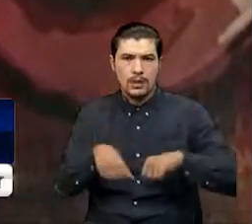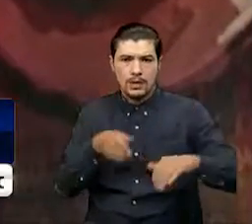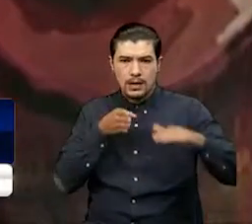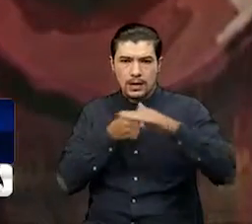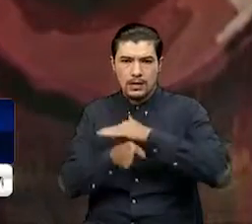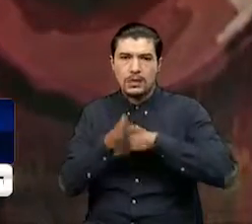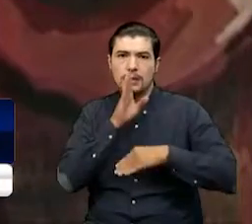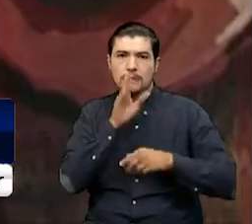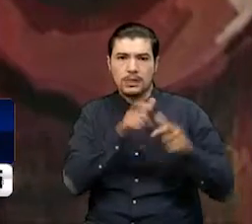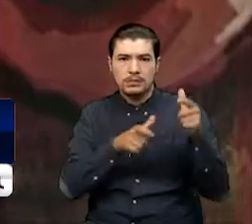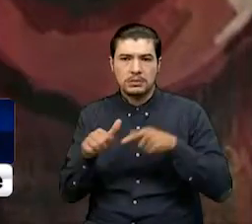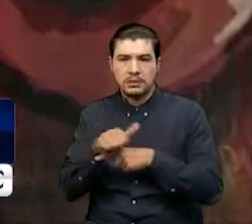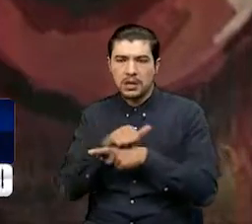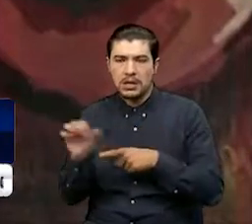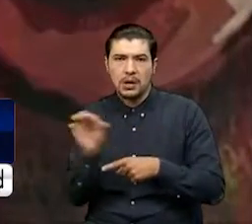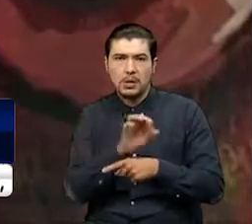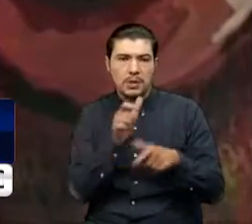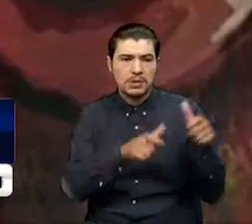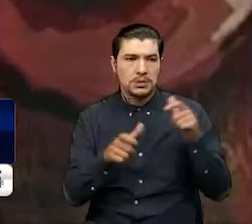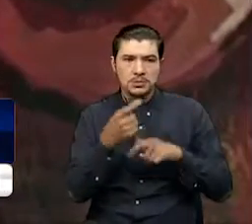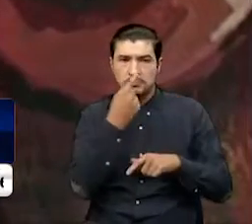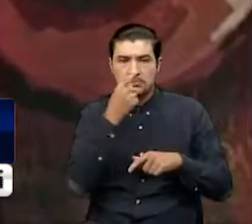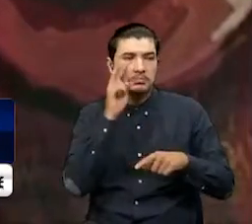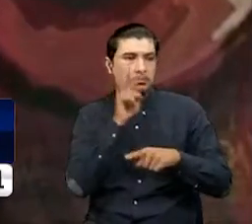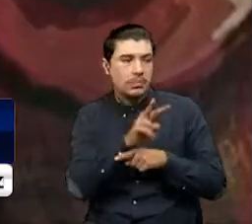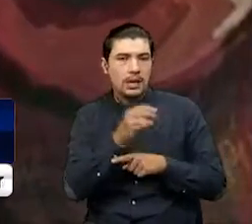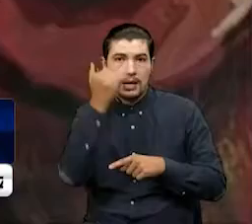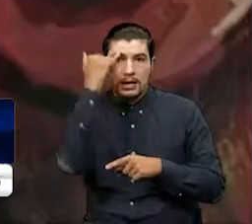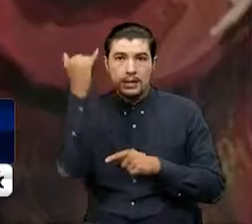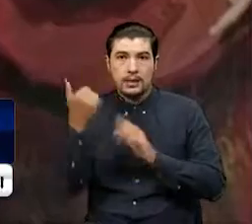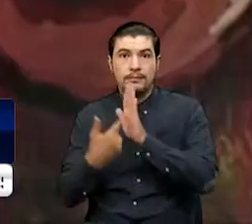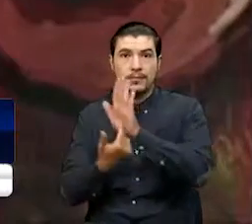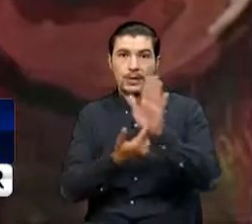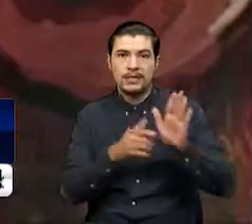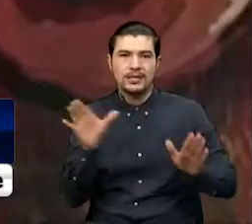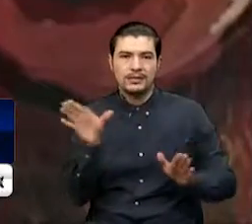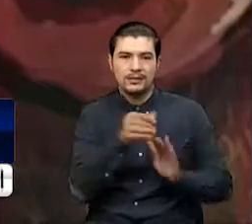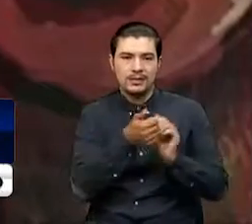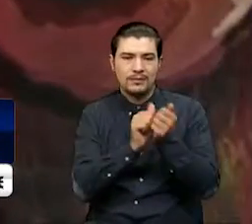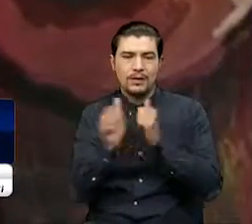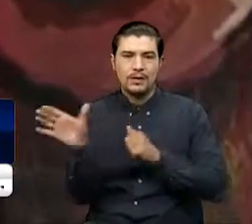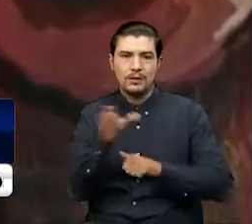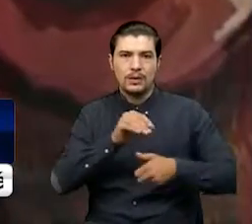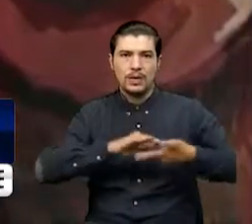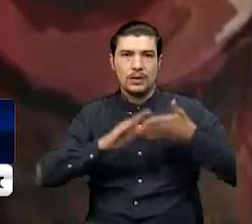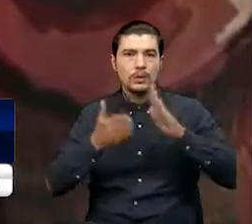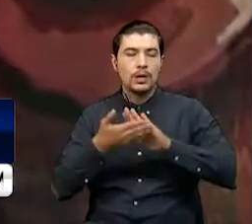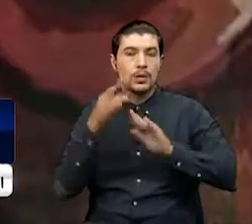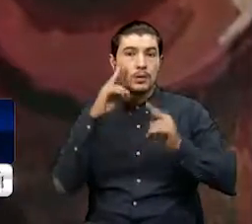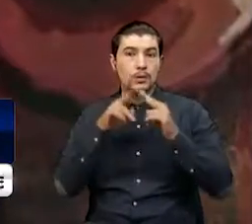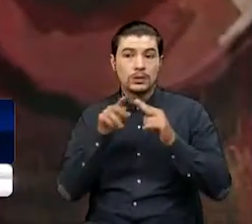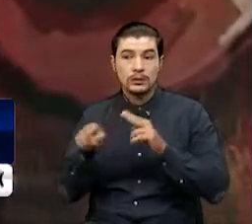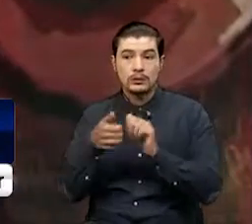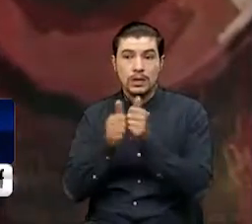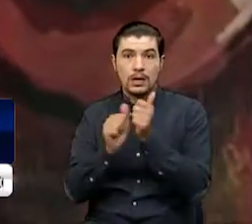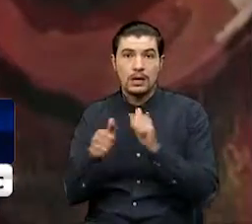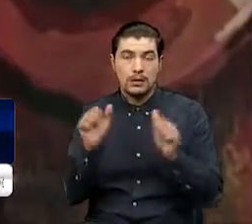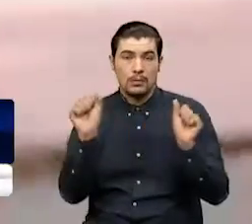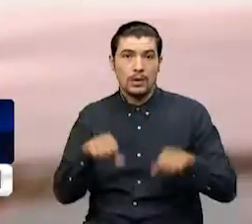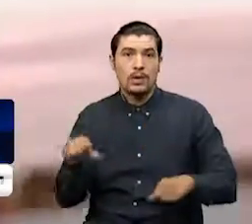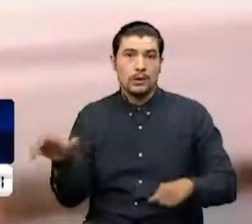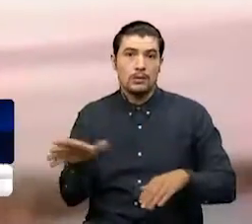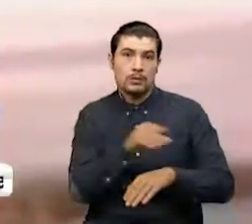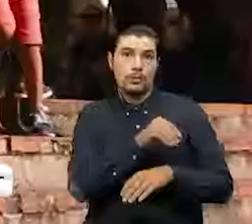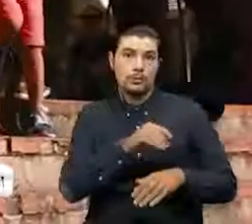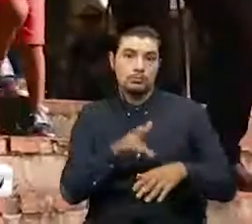practican como espectadores la idea es mostrar estos deportes que la comunidad los conozca y que se motiven a practicarlos